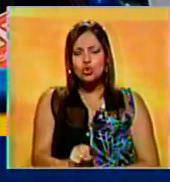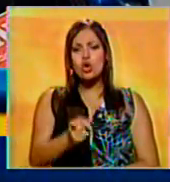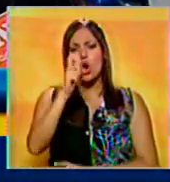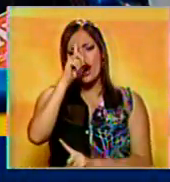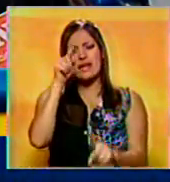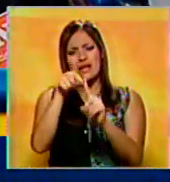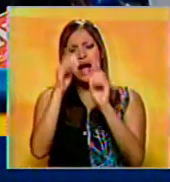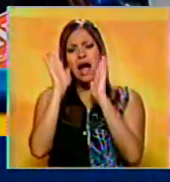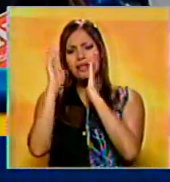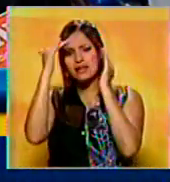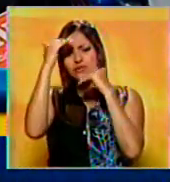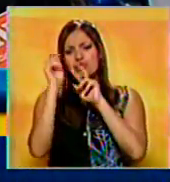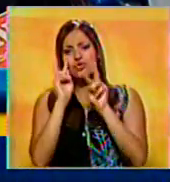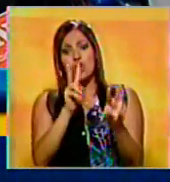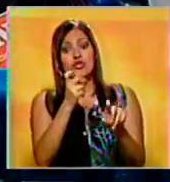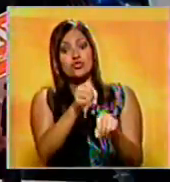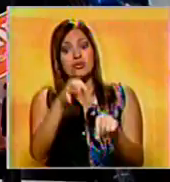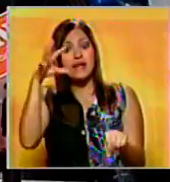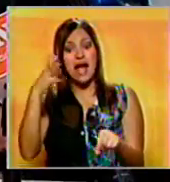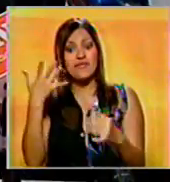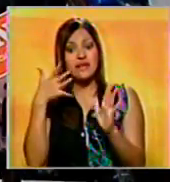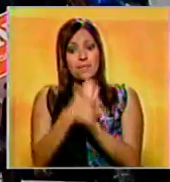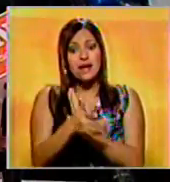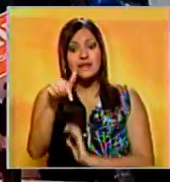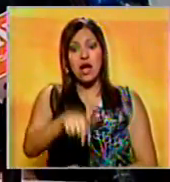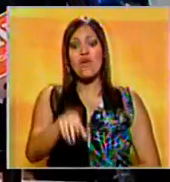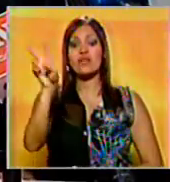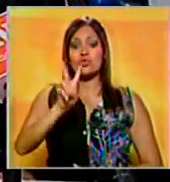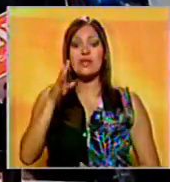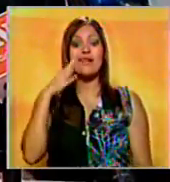objetividad ante graves acontecimientos que se viven en Venezuela